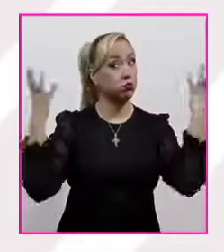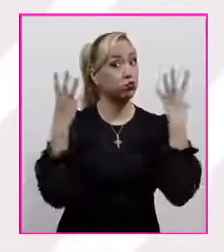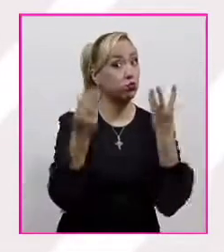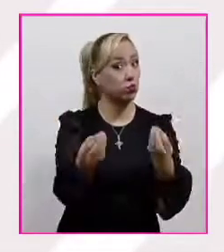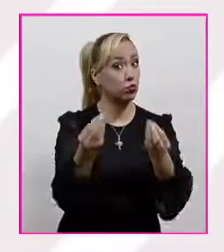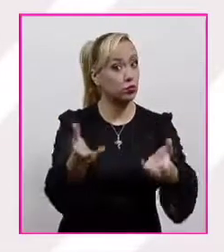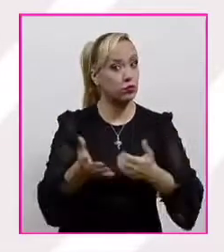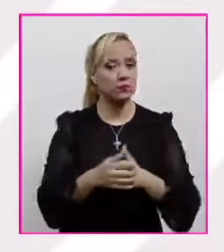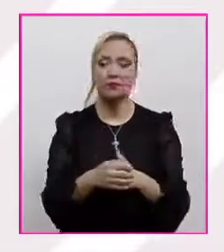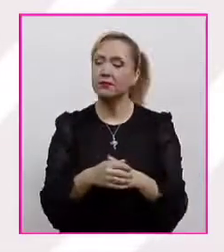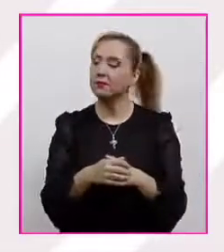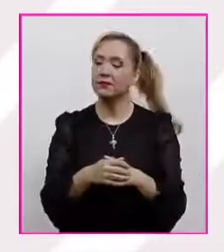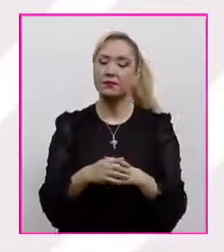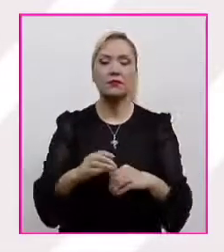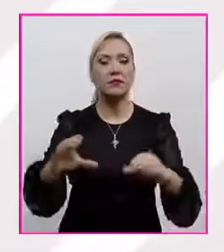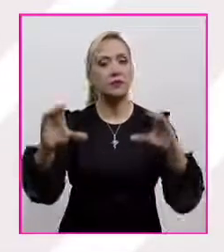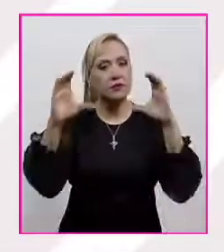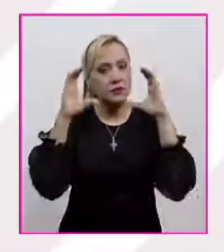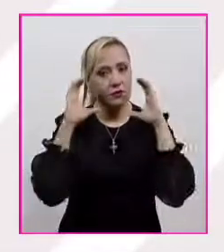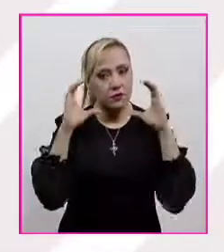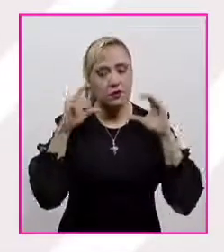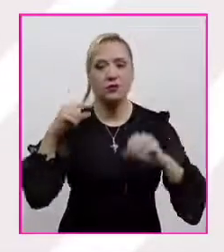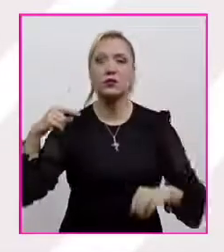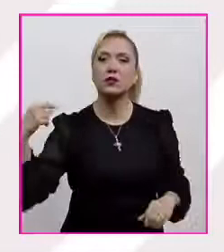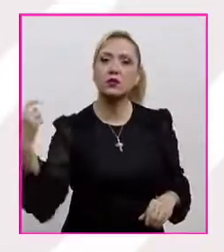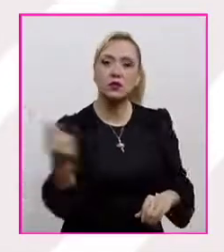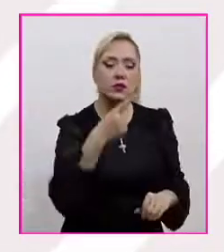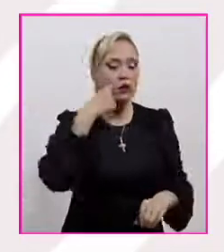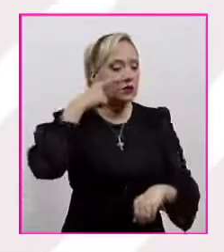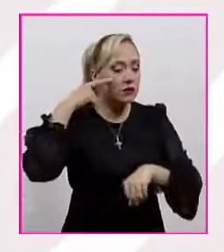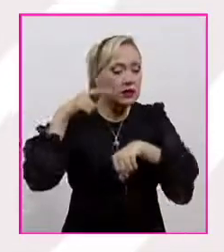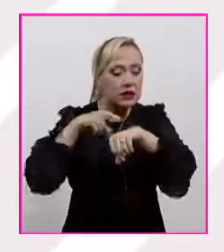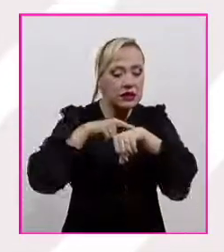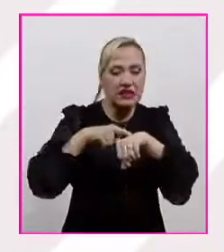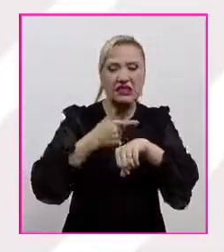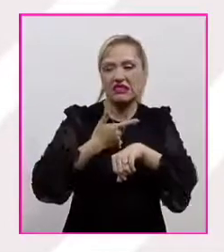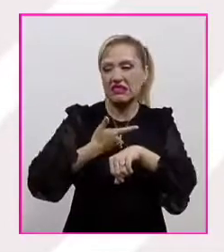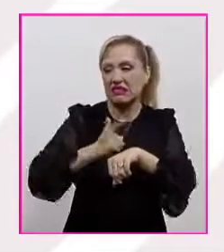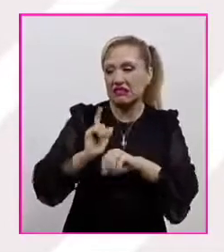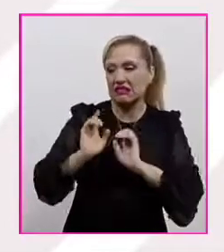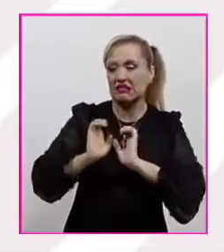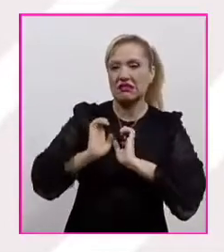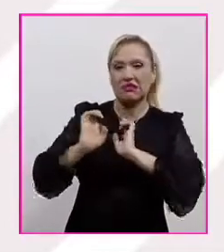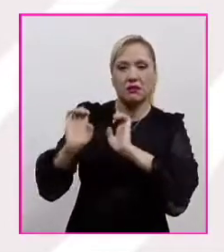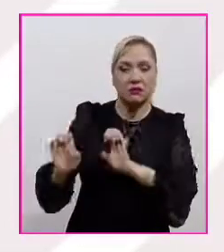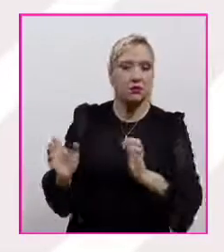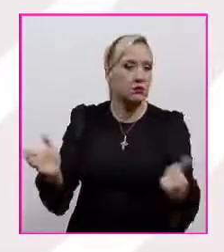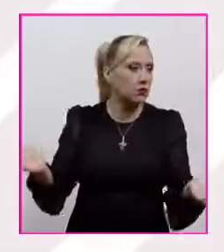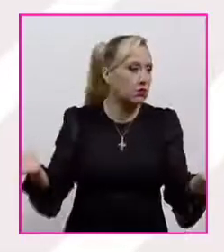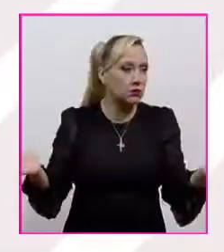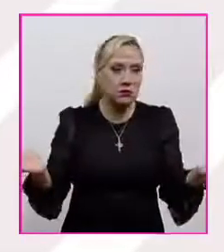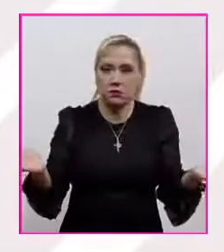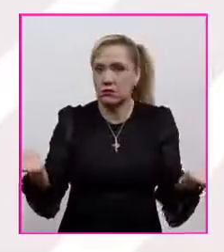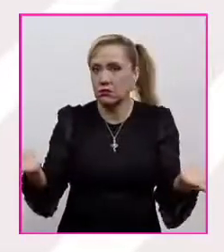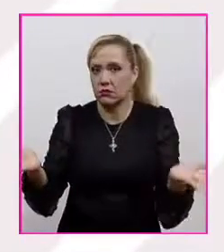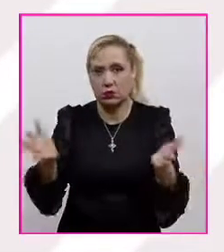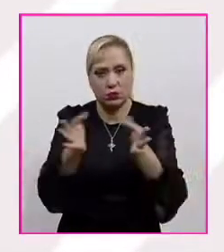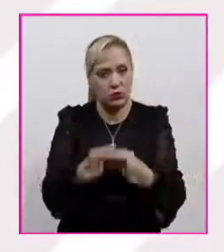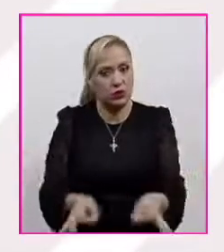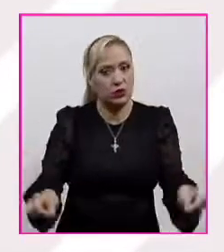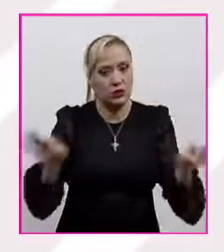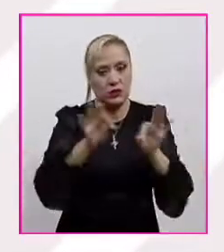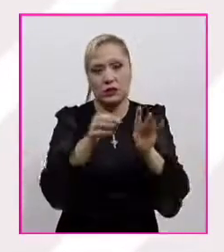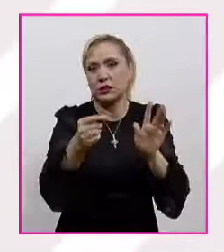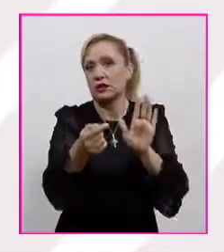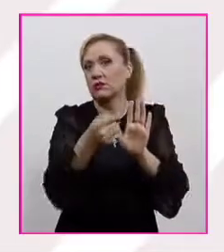que debemos de cuidar todos, simplemente pues porque es un principio básico, me parece,